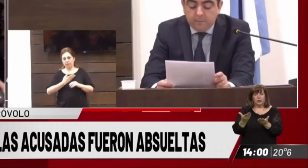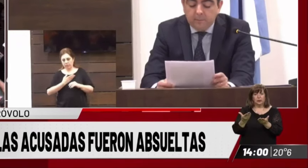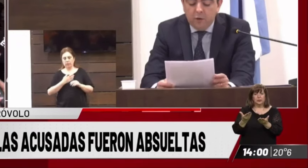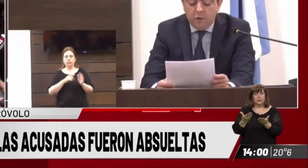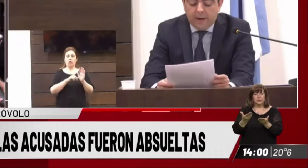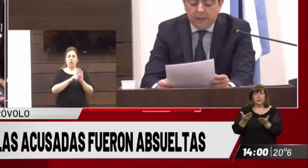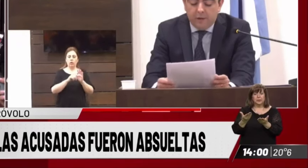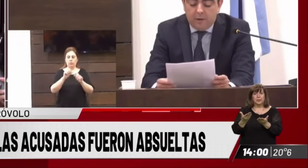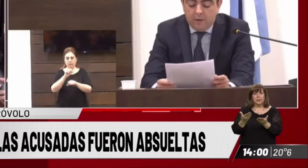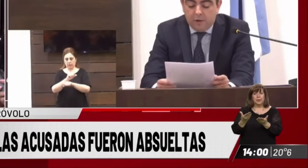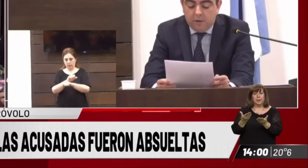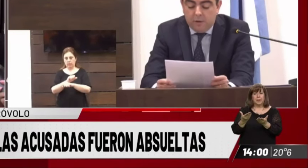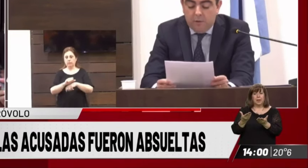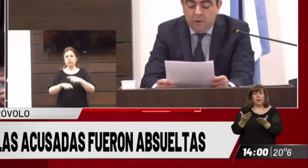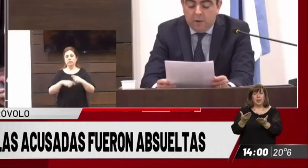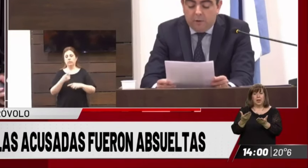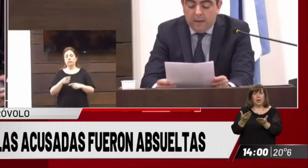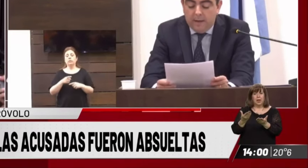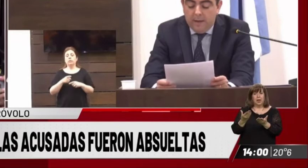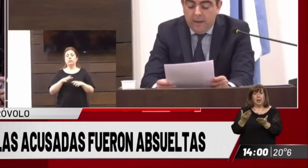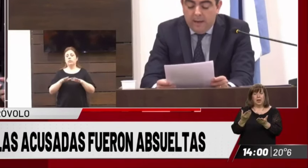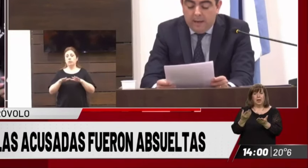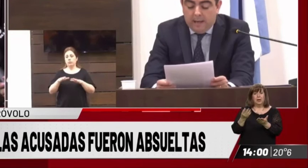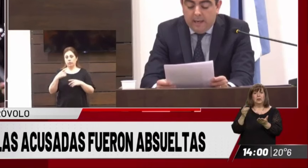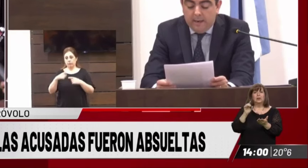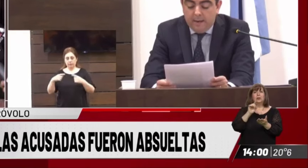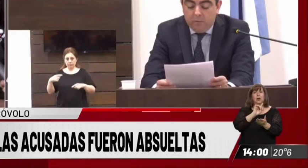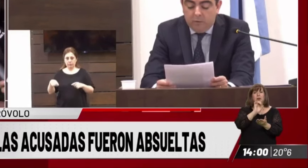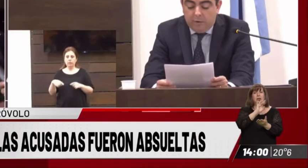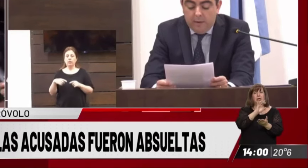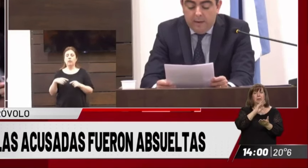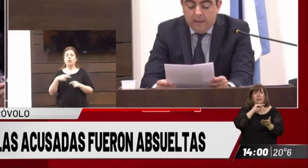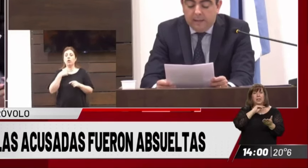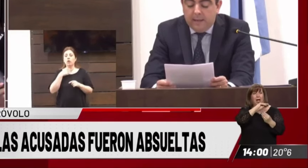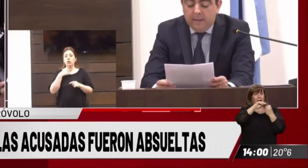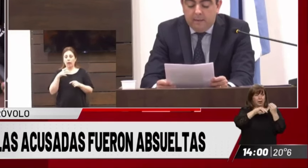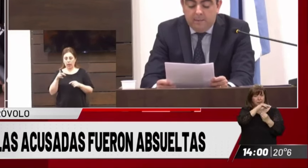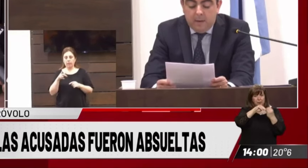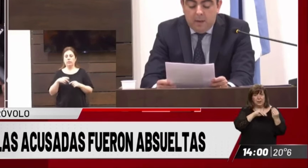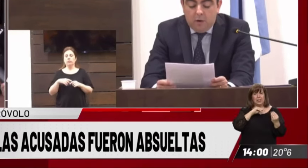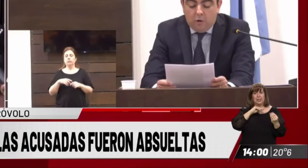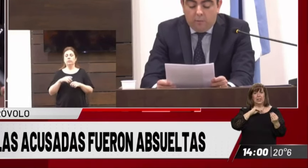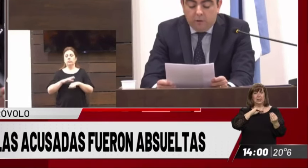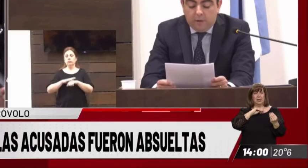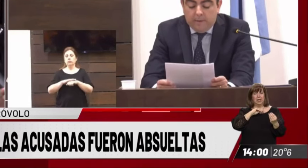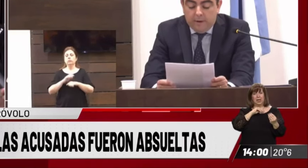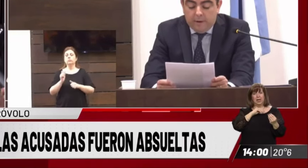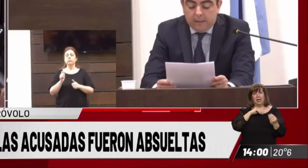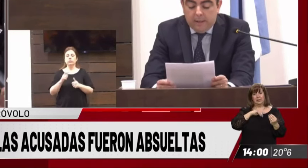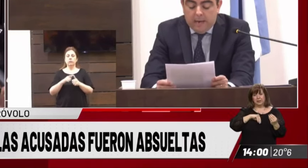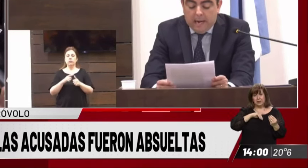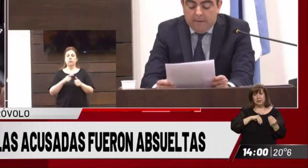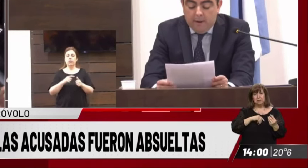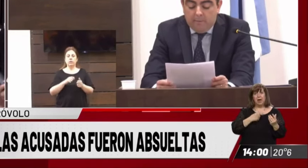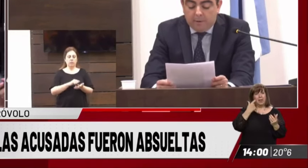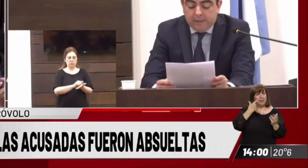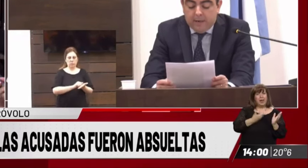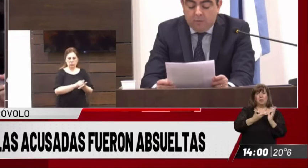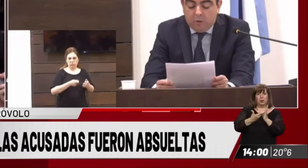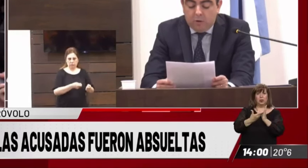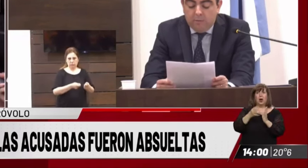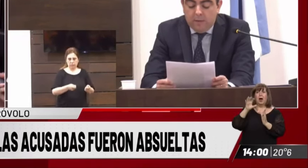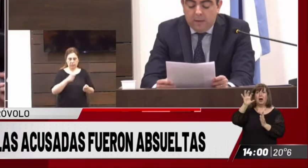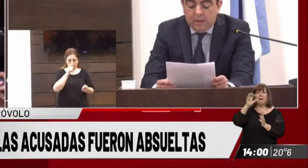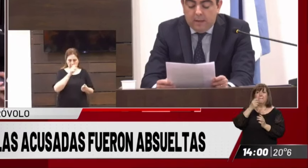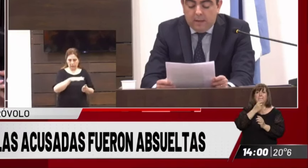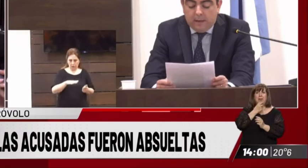solo a esos valientes sobrevivientes, a la familia, sino a Mendoza